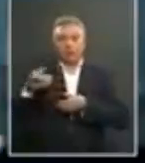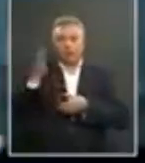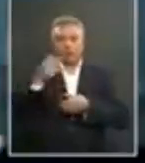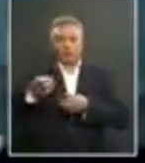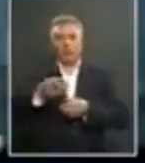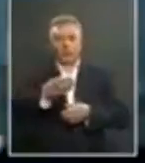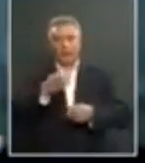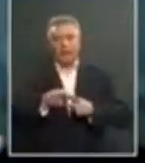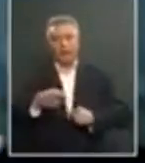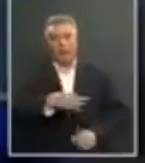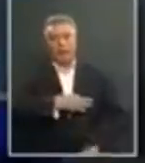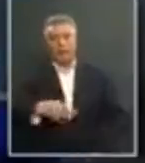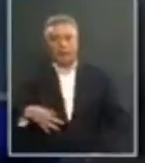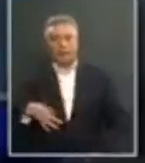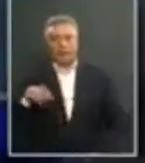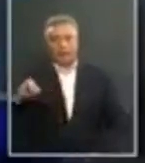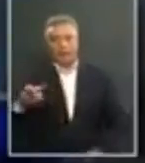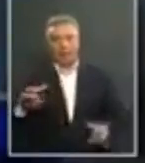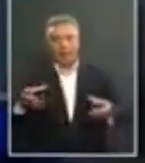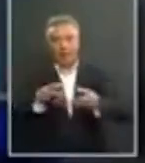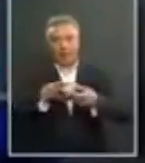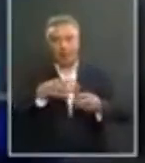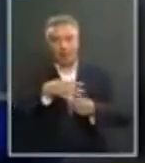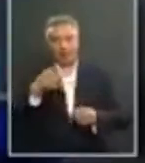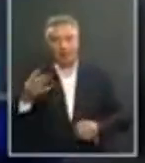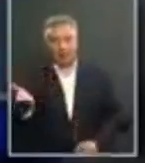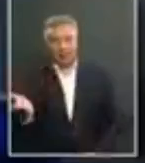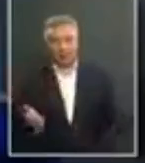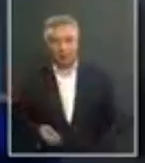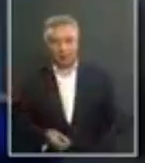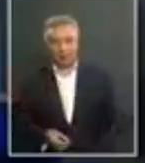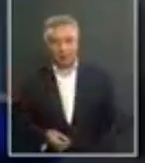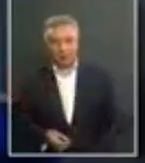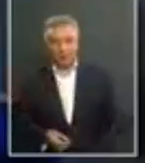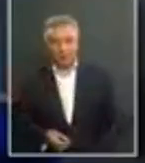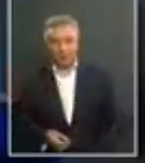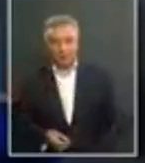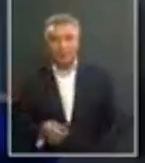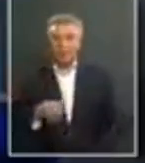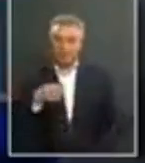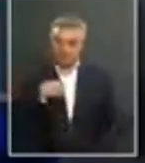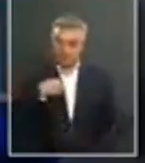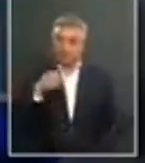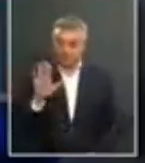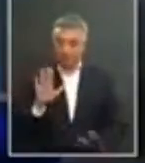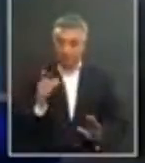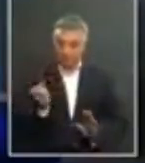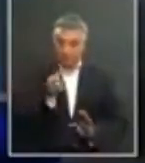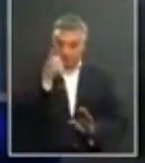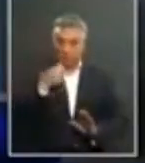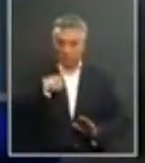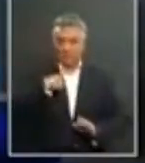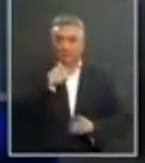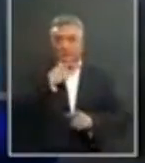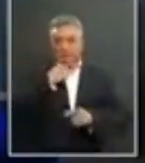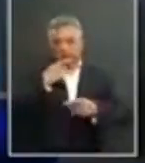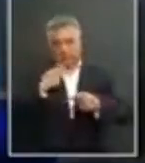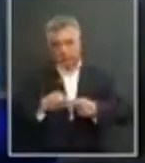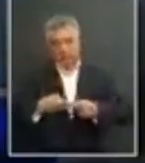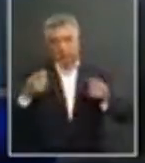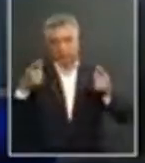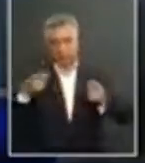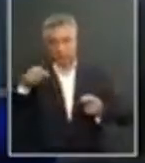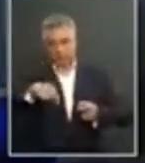de la Concertación? A ver, yo quiero en primer lugar señalar en que, por cierto, fue una situación